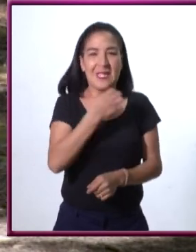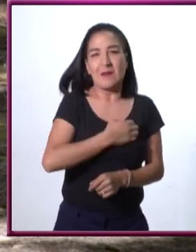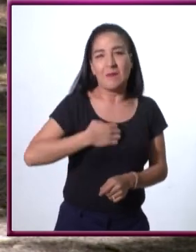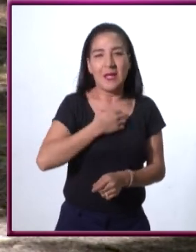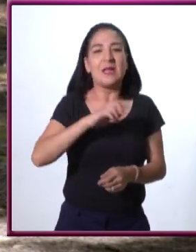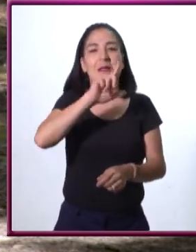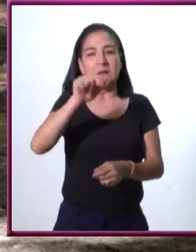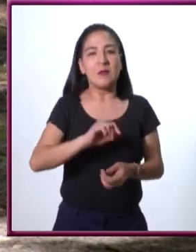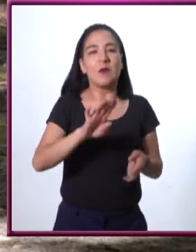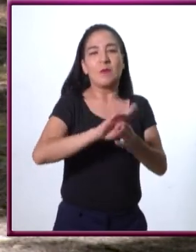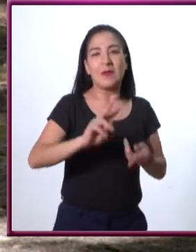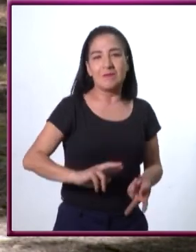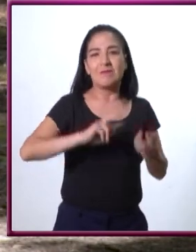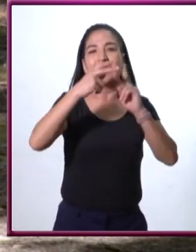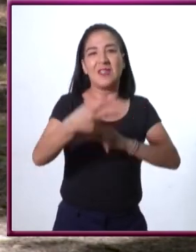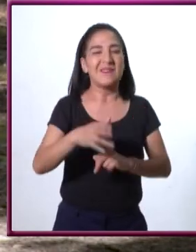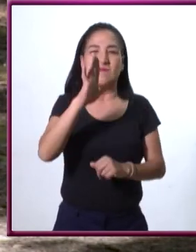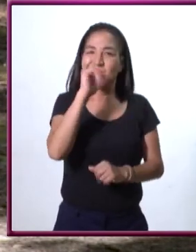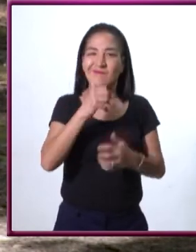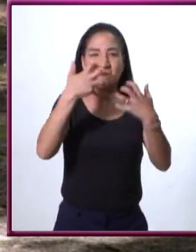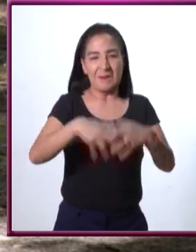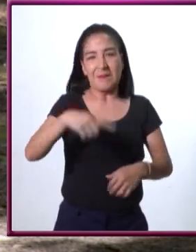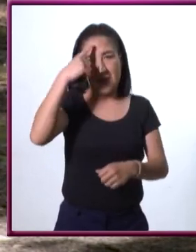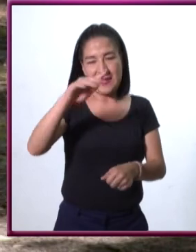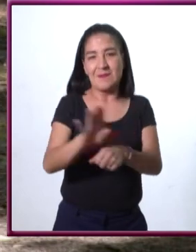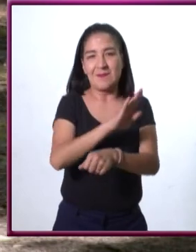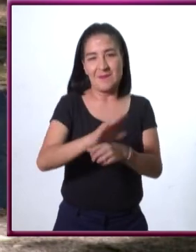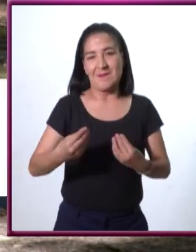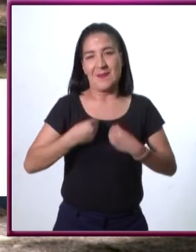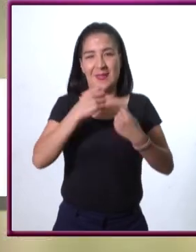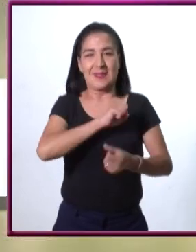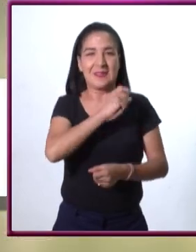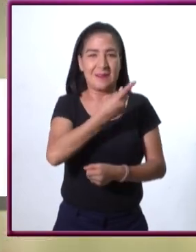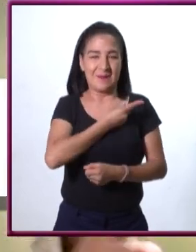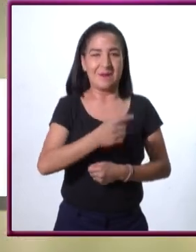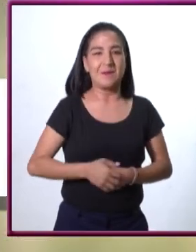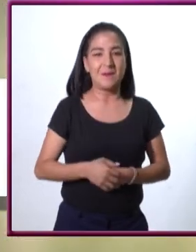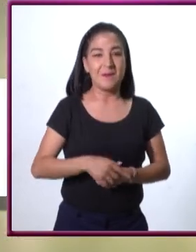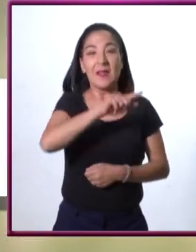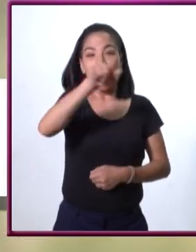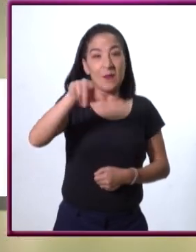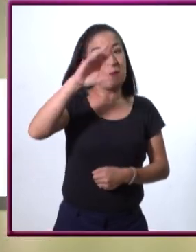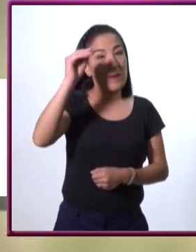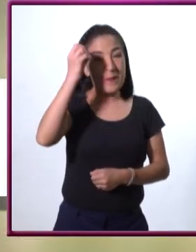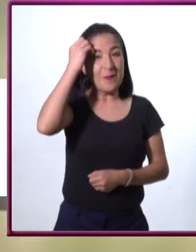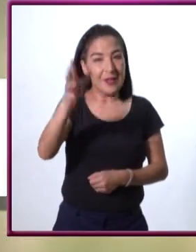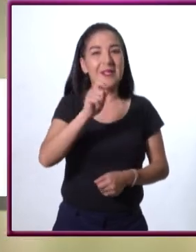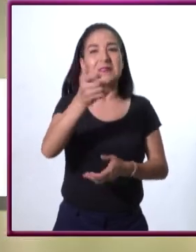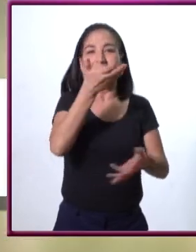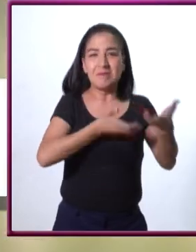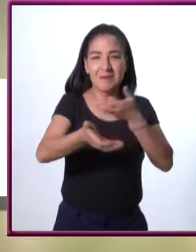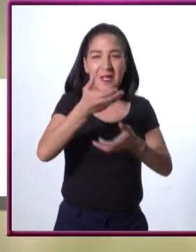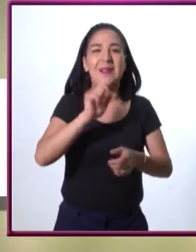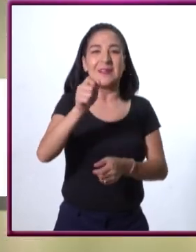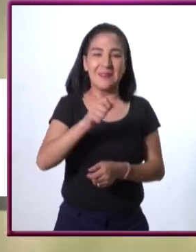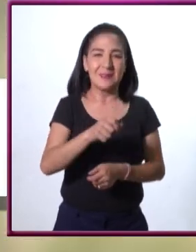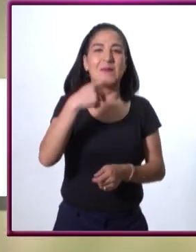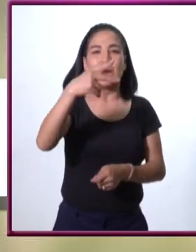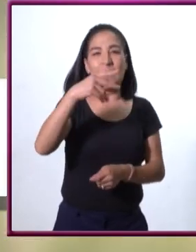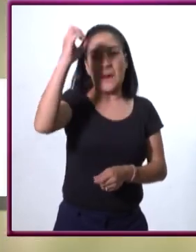malestar, condiciones de estrés que están ligadas a reacciones en nuestro cuerpo como la sudoración, el aumento en la tasa cardíaca, y